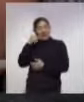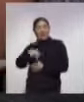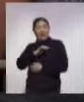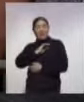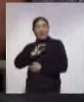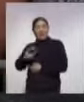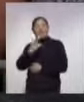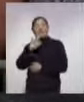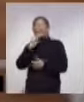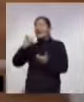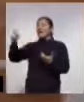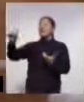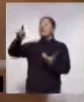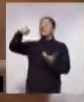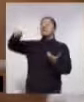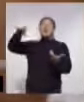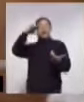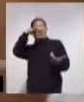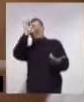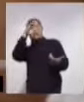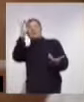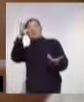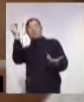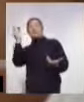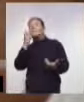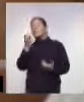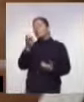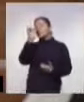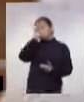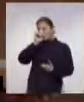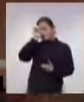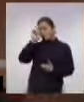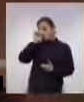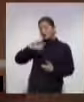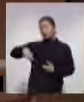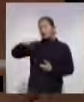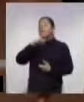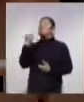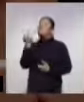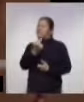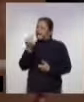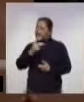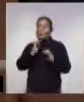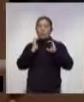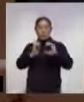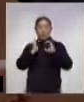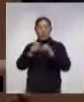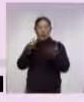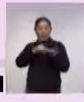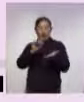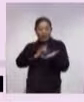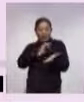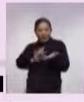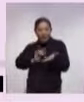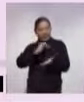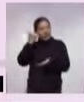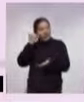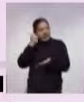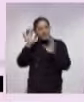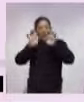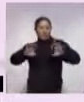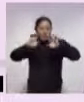mal utilizadas por terceros. De ahí la recomendación de tener una adecuada configuración en tabletas, computadoras y